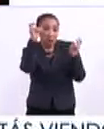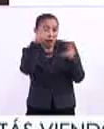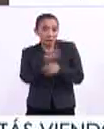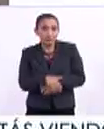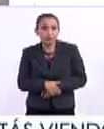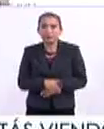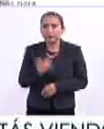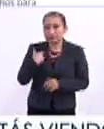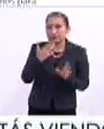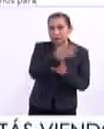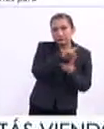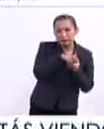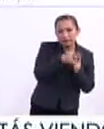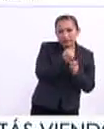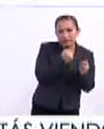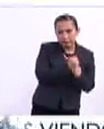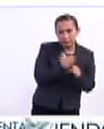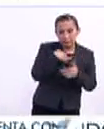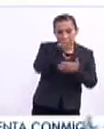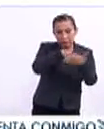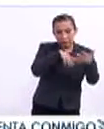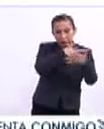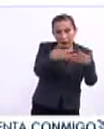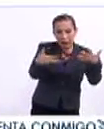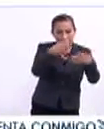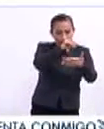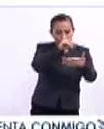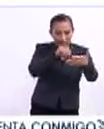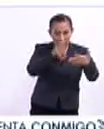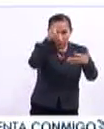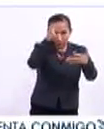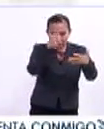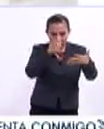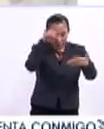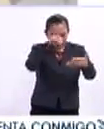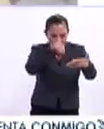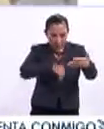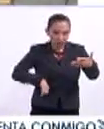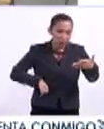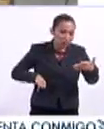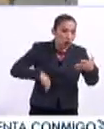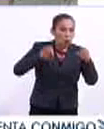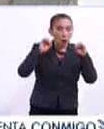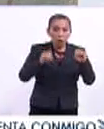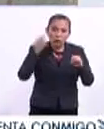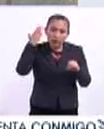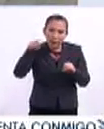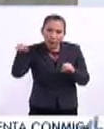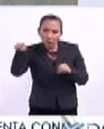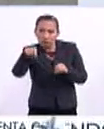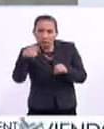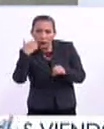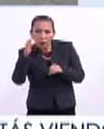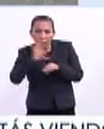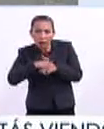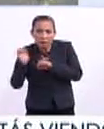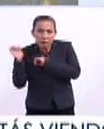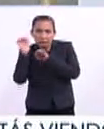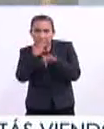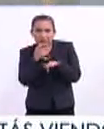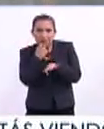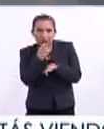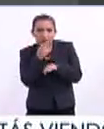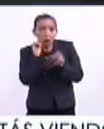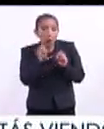Al principio de año hacemos un calendario de temas que nos parecen o interesantes, o de los que sabemos algo y creemos que es importante que se